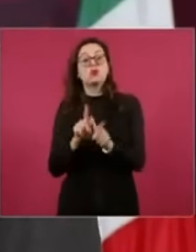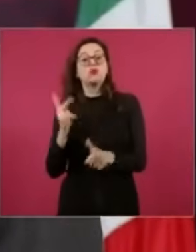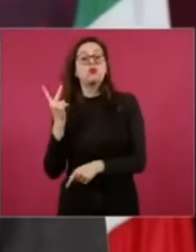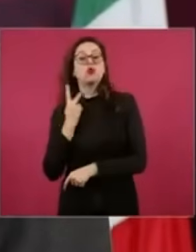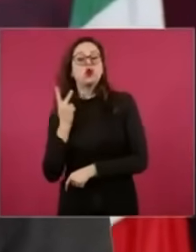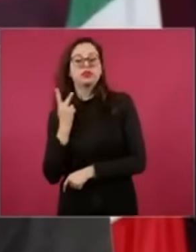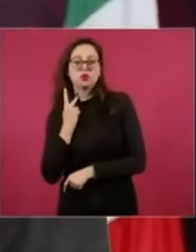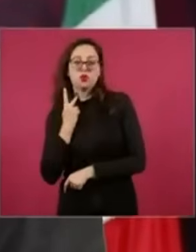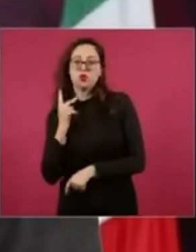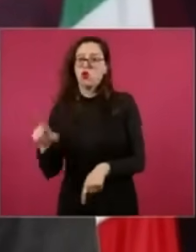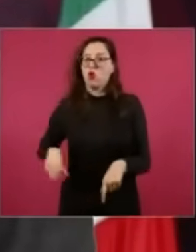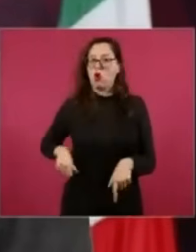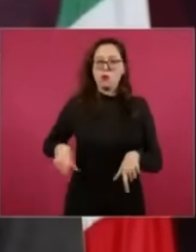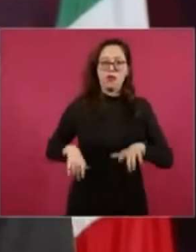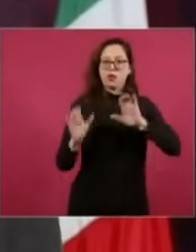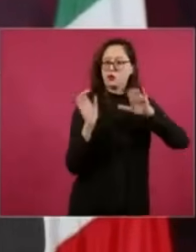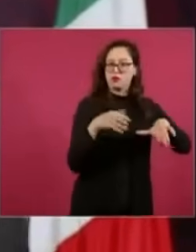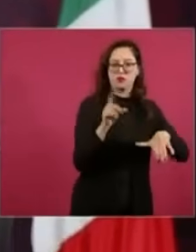Quiere